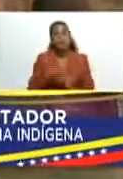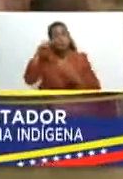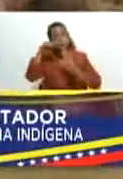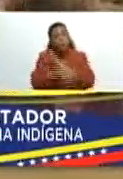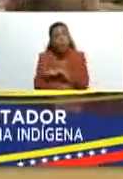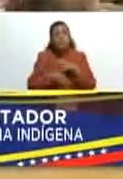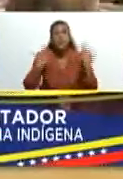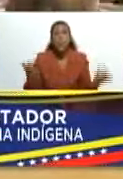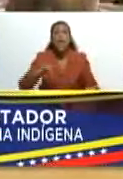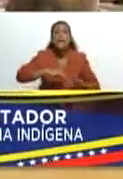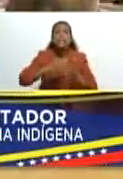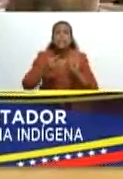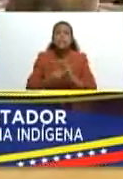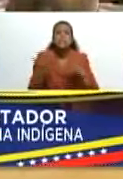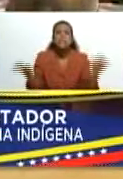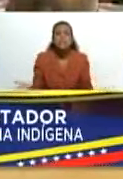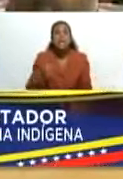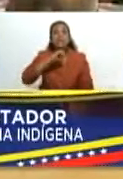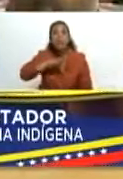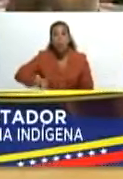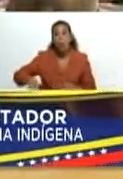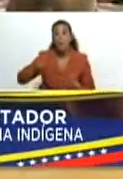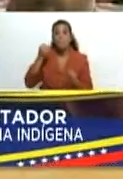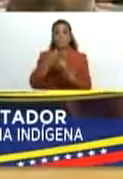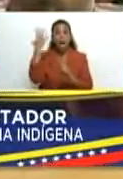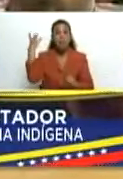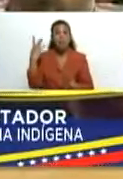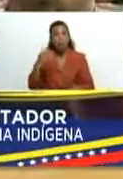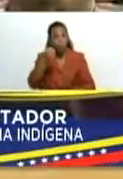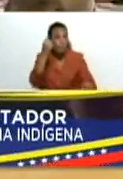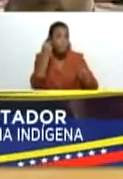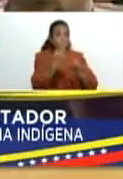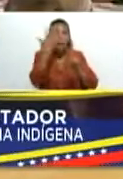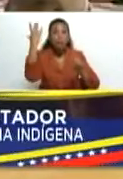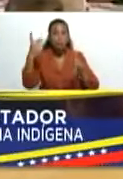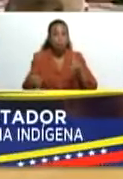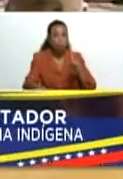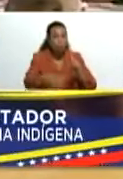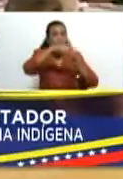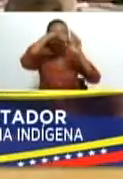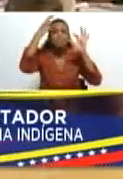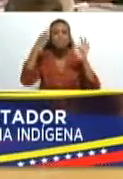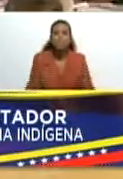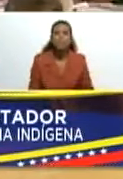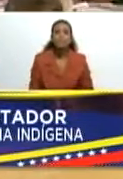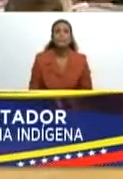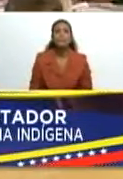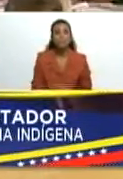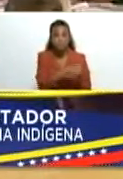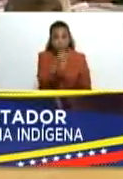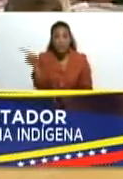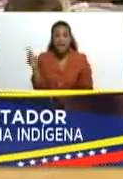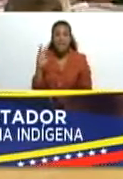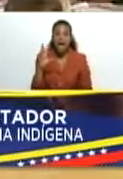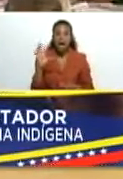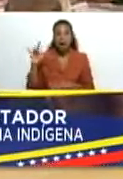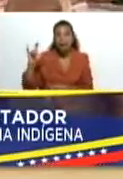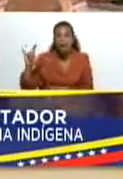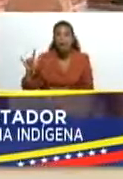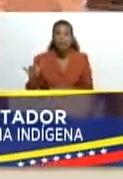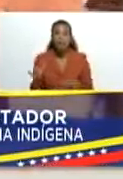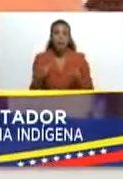profundidad. Mira, y eso tiene un impacto tremendo, ya saben, porque las redes sociales son